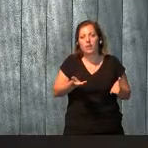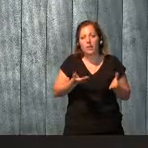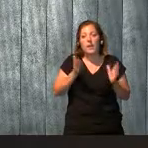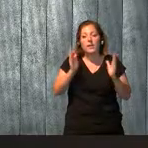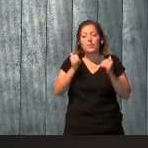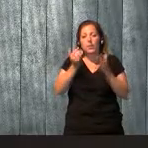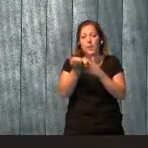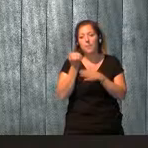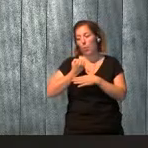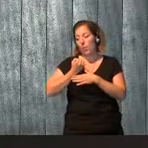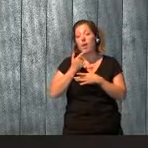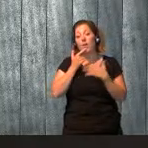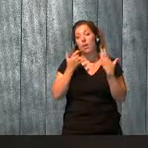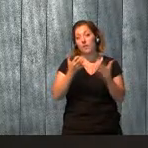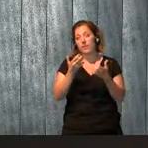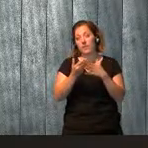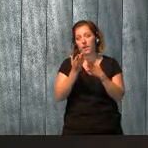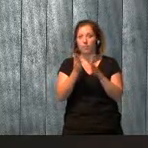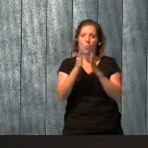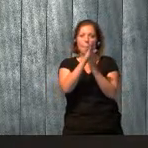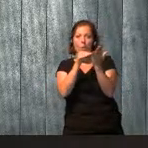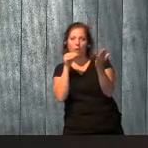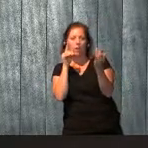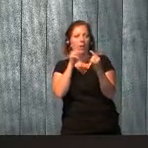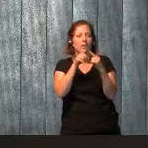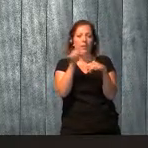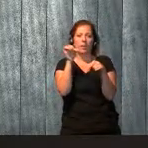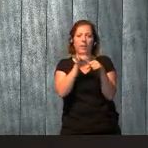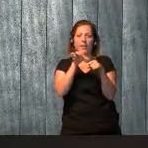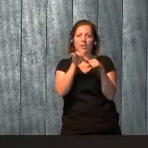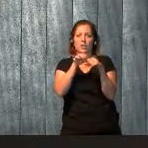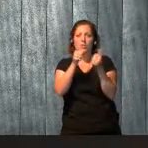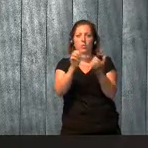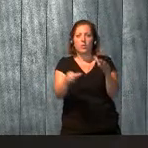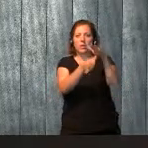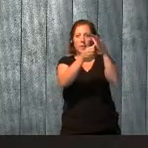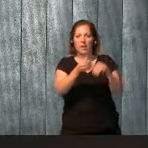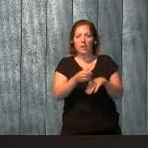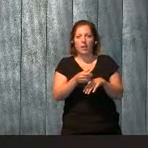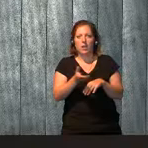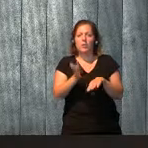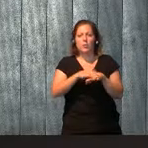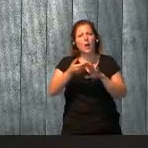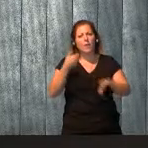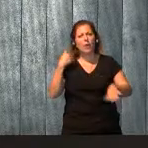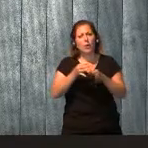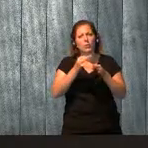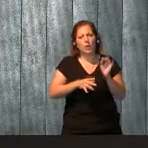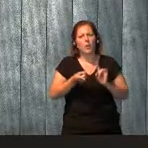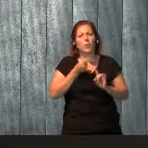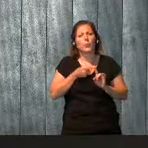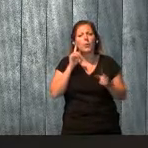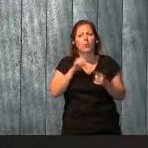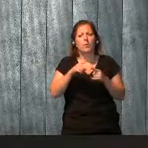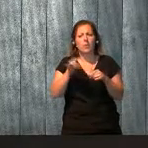bajo consumo de energía por habitante, pues hemos tenido logros importantes en reducción de consumo de agua. Venimos